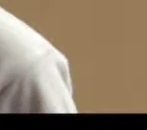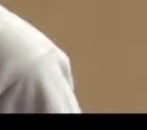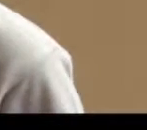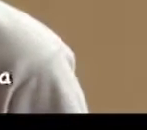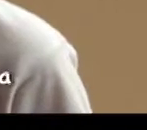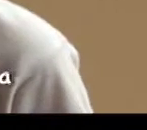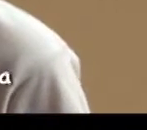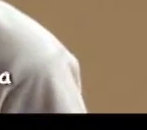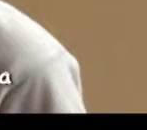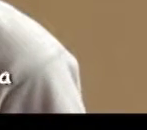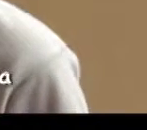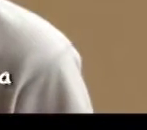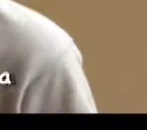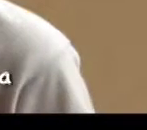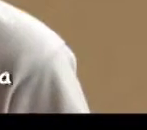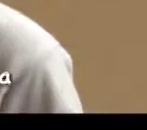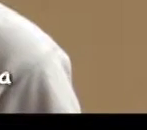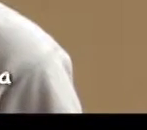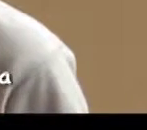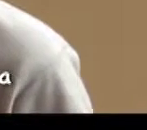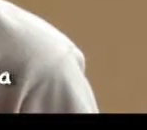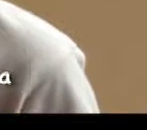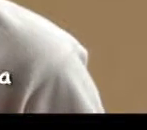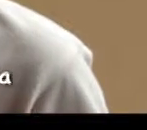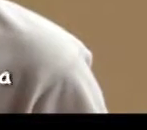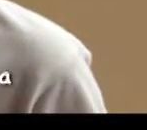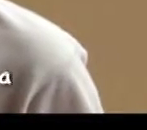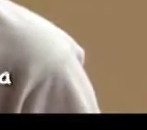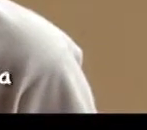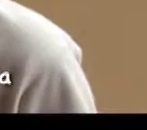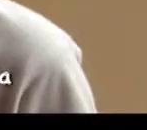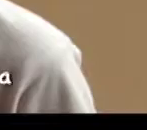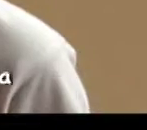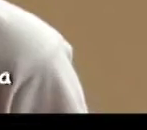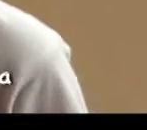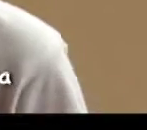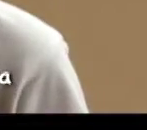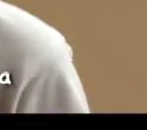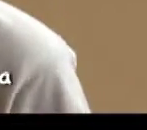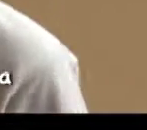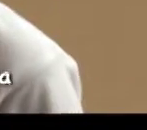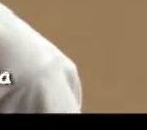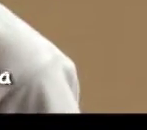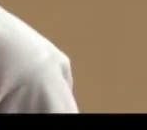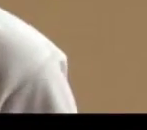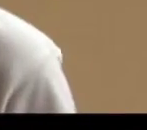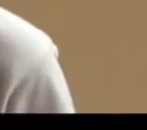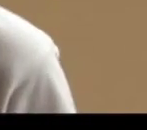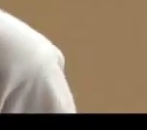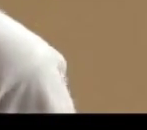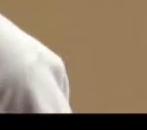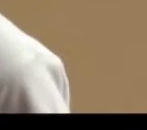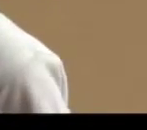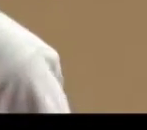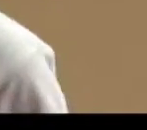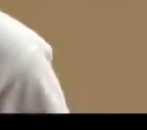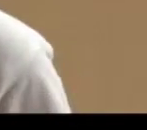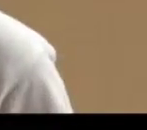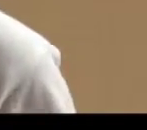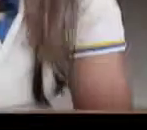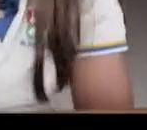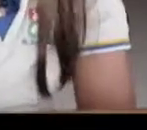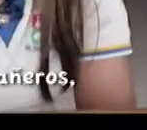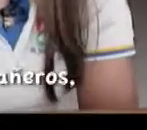y pegamos el cartel en la pizarra y expuse